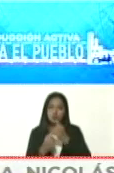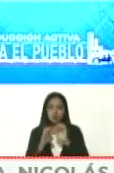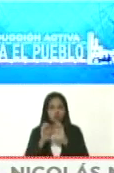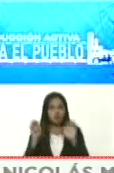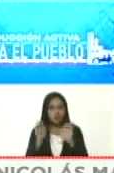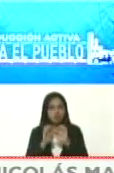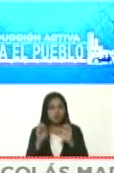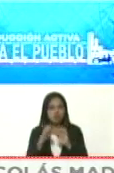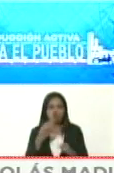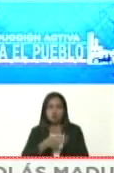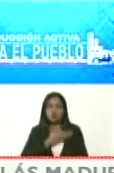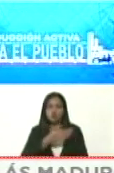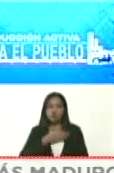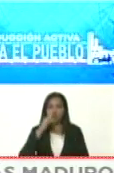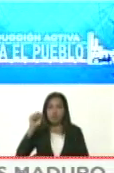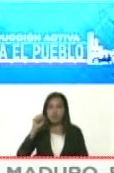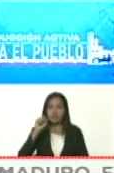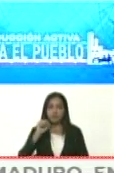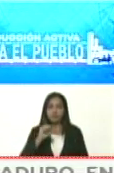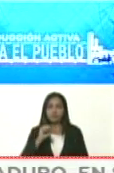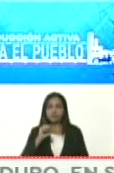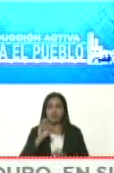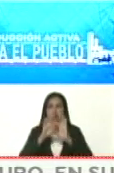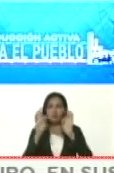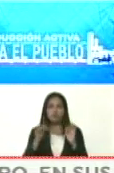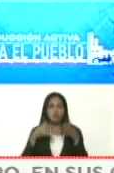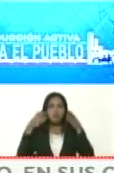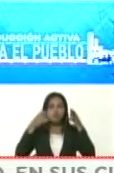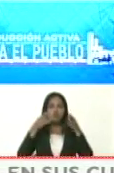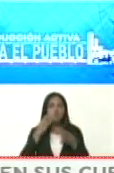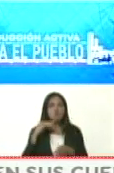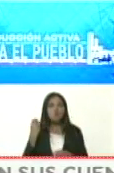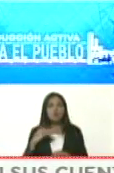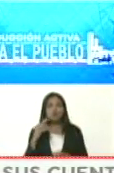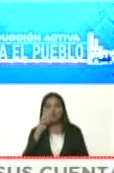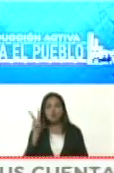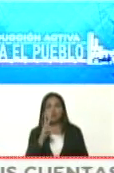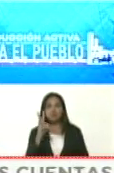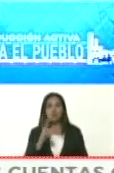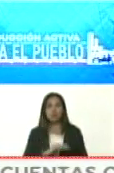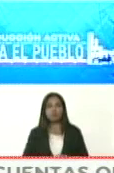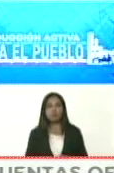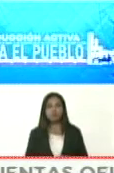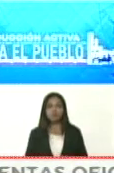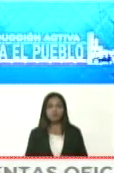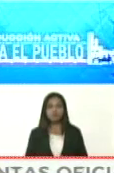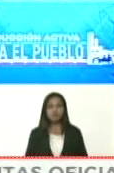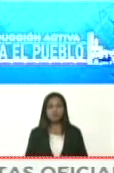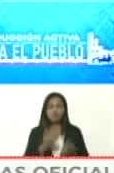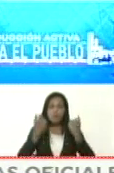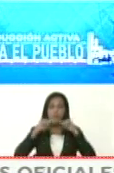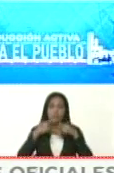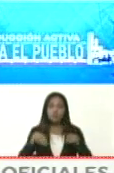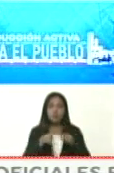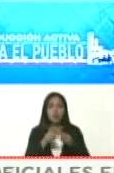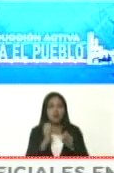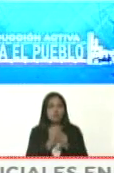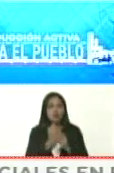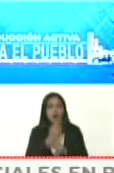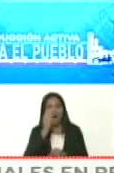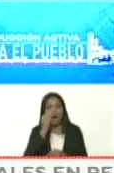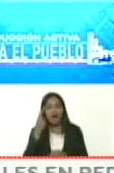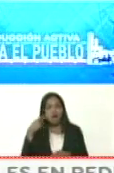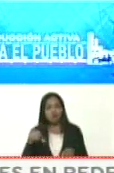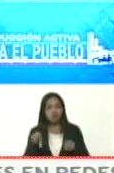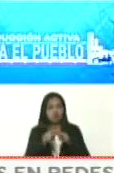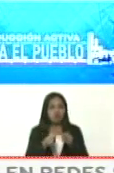Educación Socialista para la formación de la juventud venezolana, para la preparación de los trabajadores y las